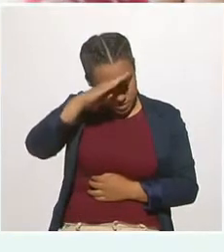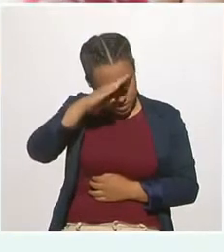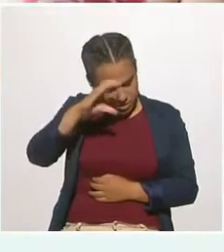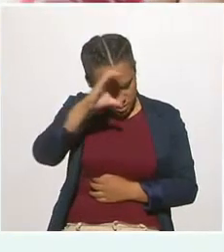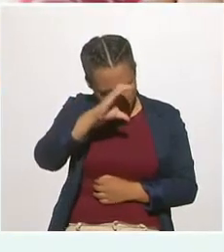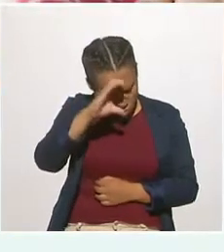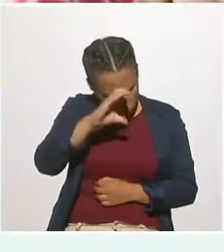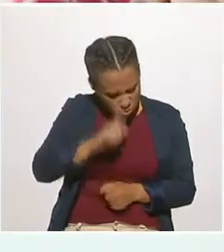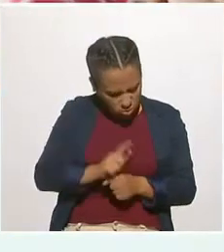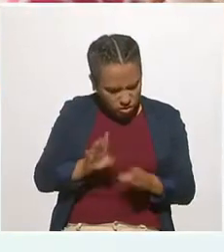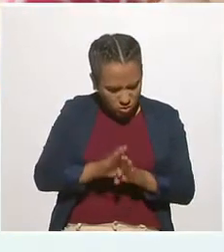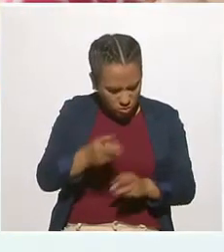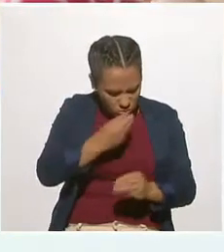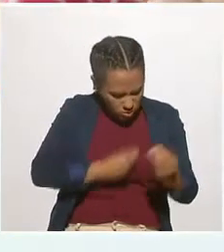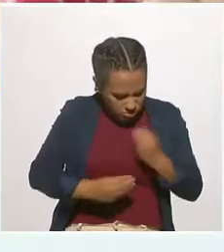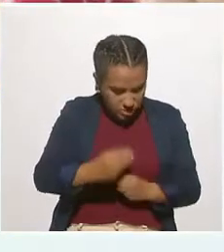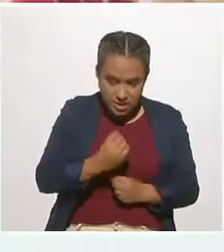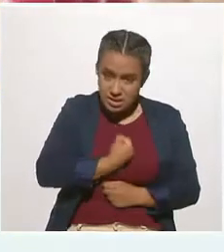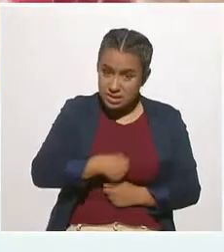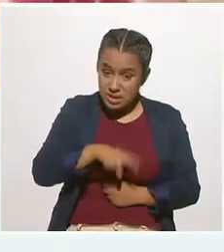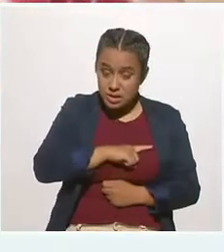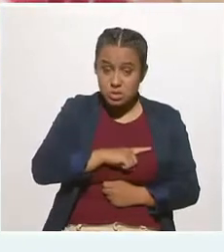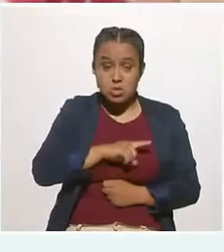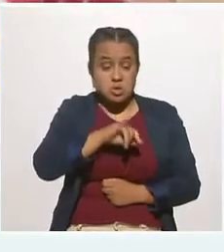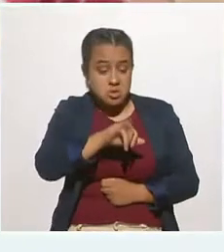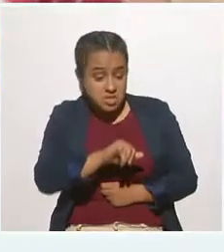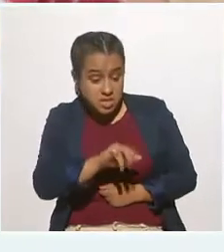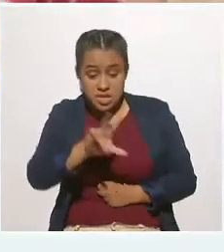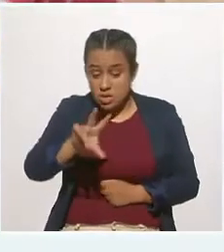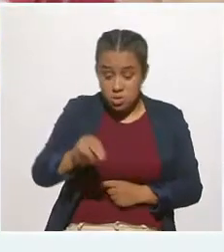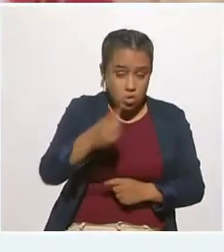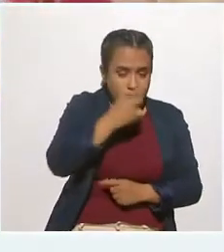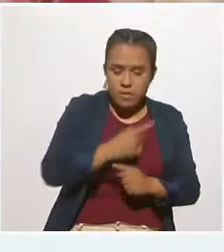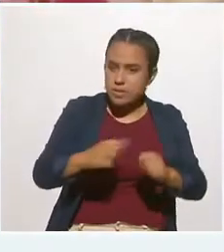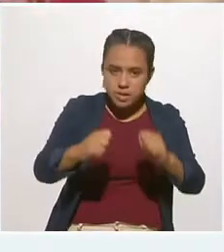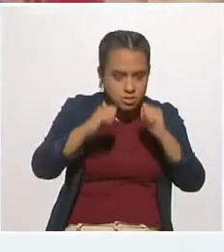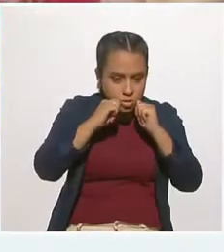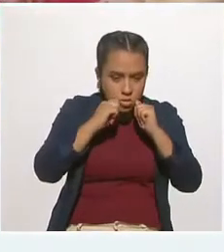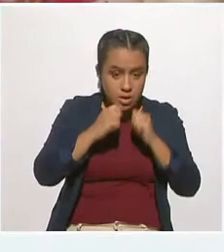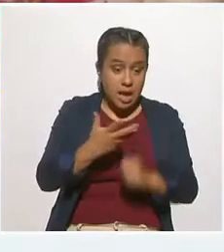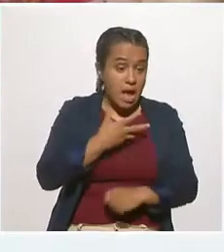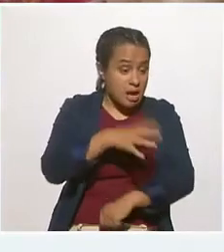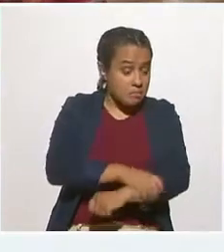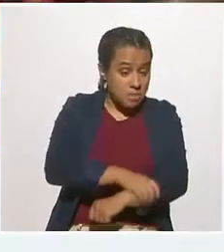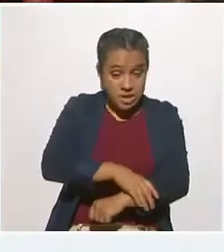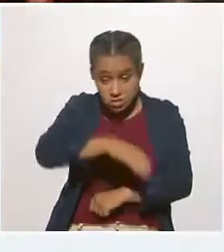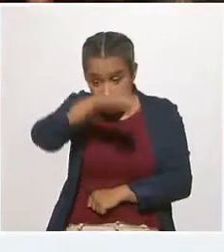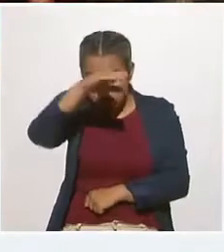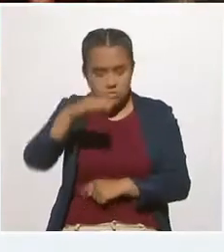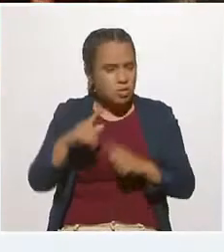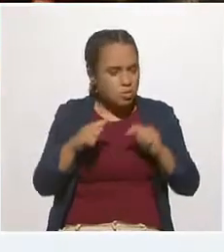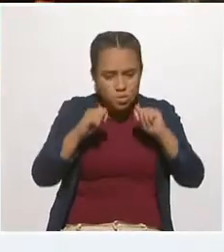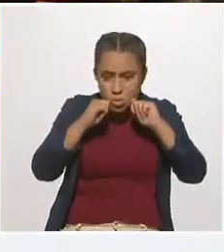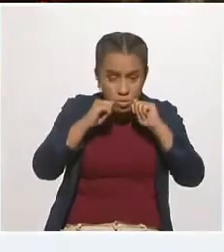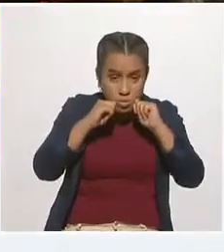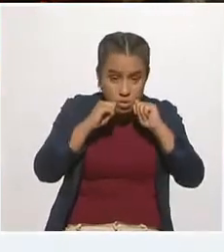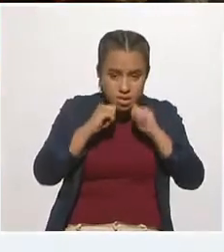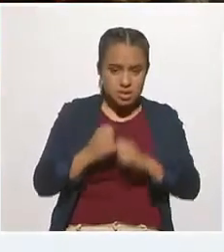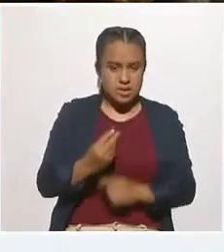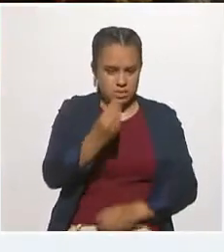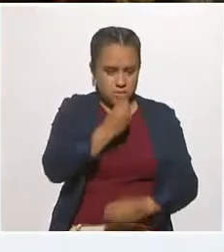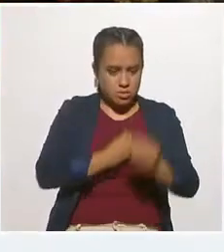todos, tengamos o no diabetes, vivamos o no con hipertensión. Entonces, la alimentación la podemos